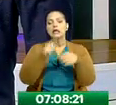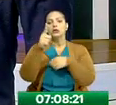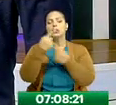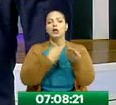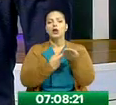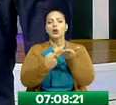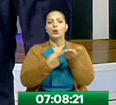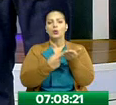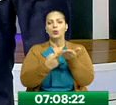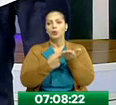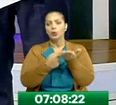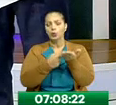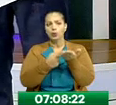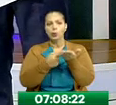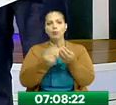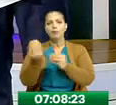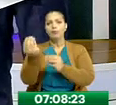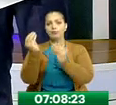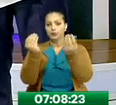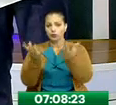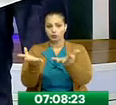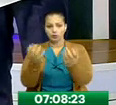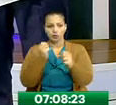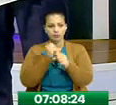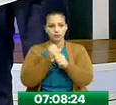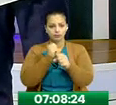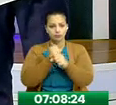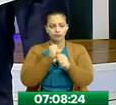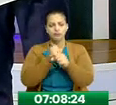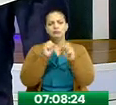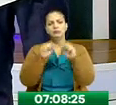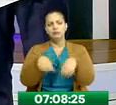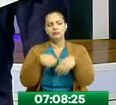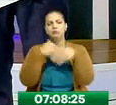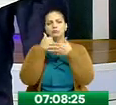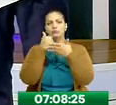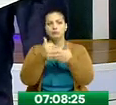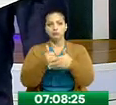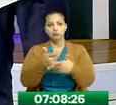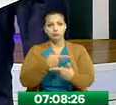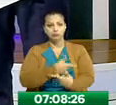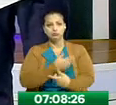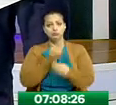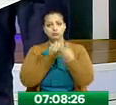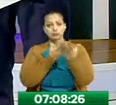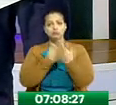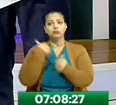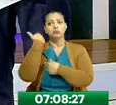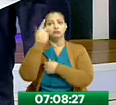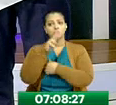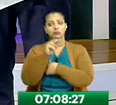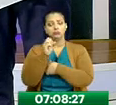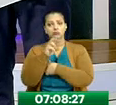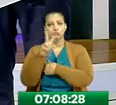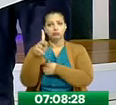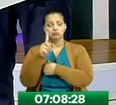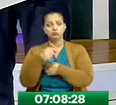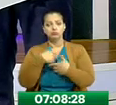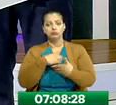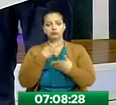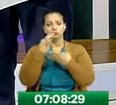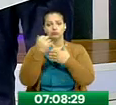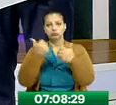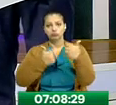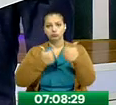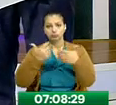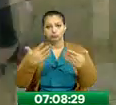emprendedores del país, aunque no adelantó criterios sobre una posible candidatura presidencial para el 2021. Veamos a continuación la nota.